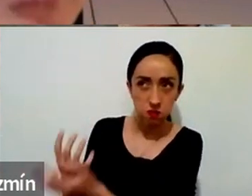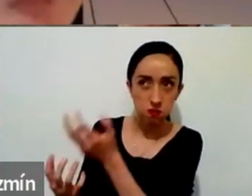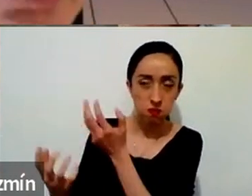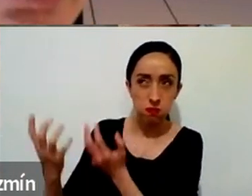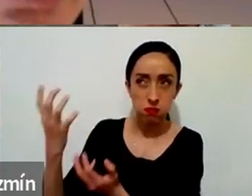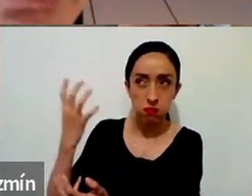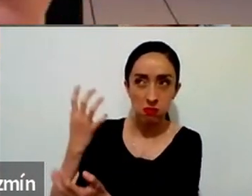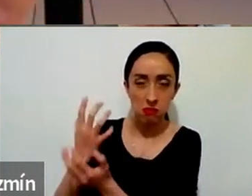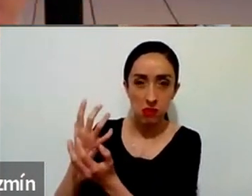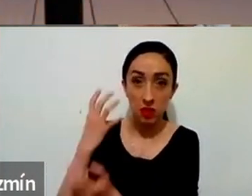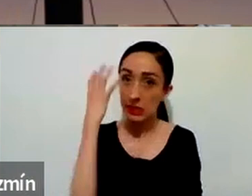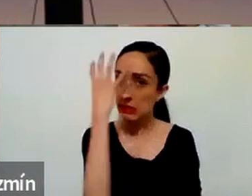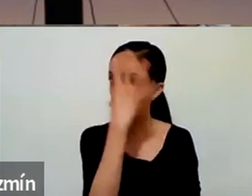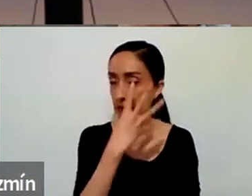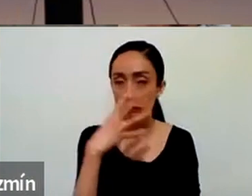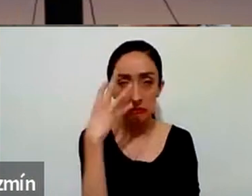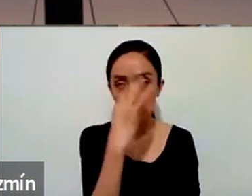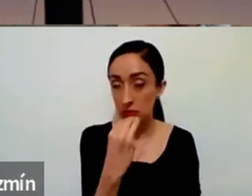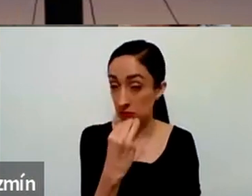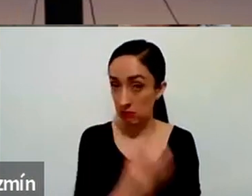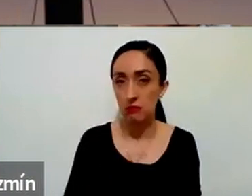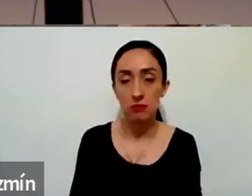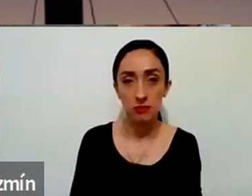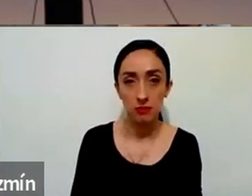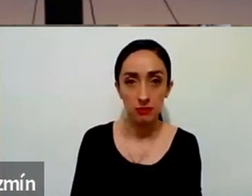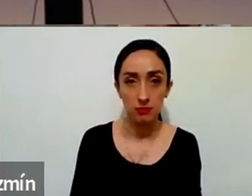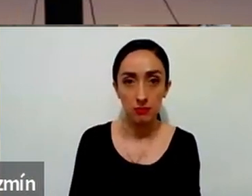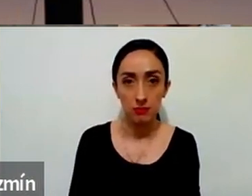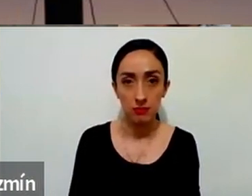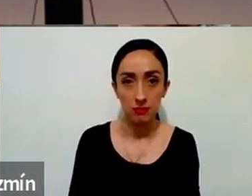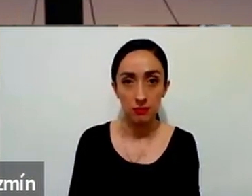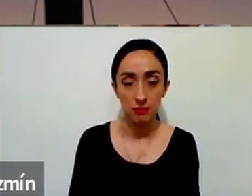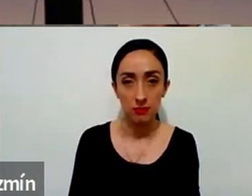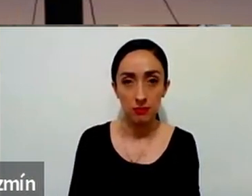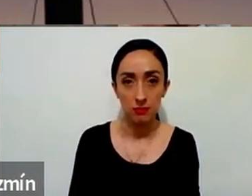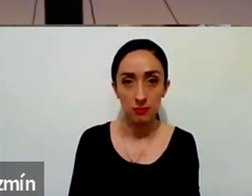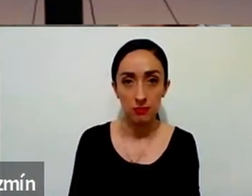Disculpen que voy a tomar aquí el tiempo, porque si no, muy bien.